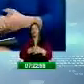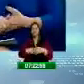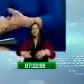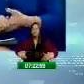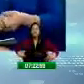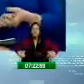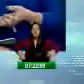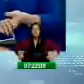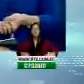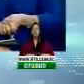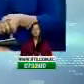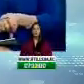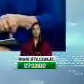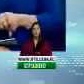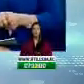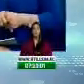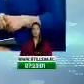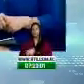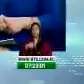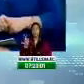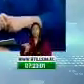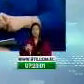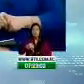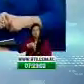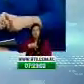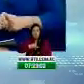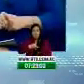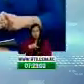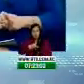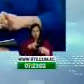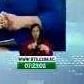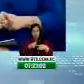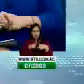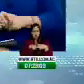del tema del aislamiento, ¿podría usted precisarlo?